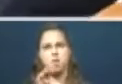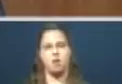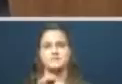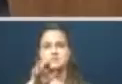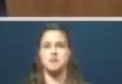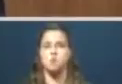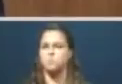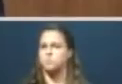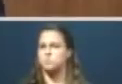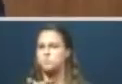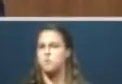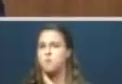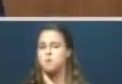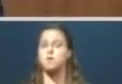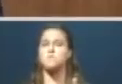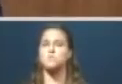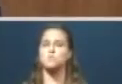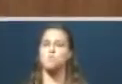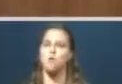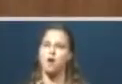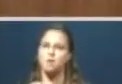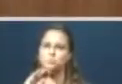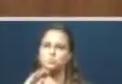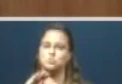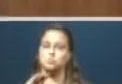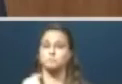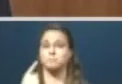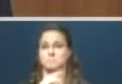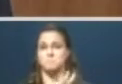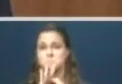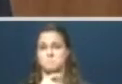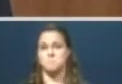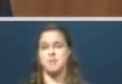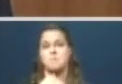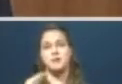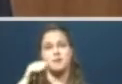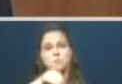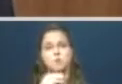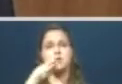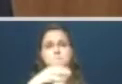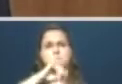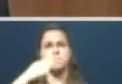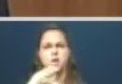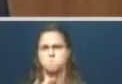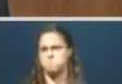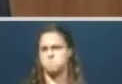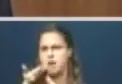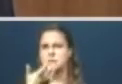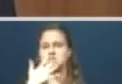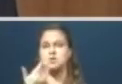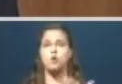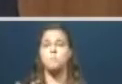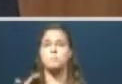esenciales para el futuro de su medio rural y cuya contribución a nuestro pib es muy superior a la media de españa un 11 por ciento